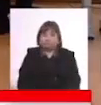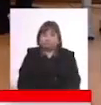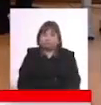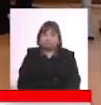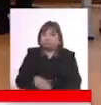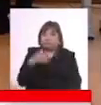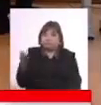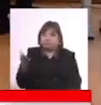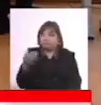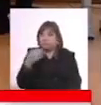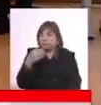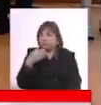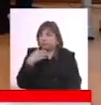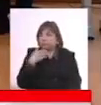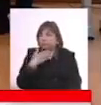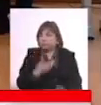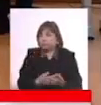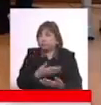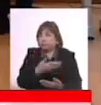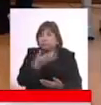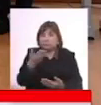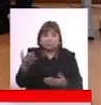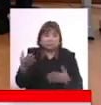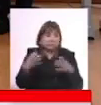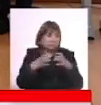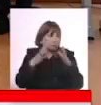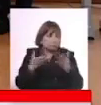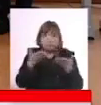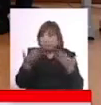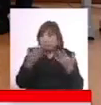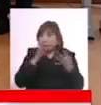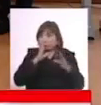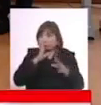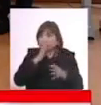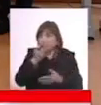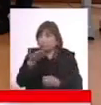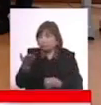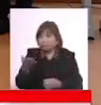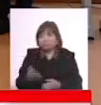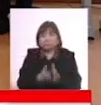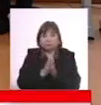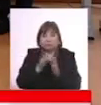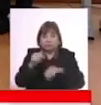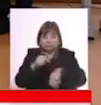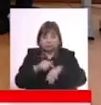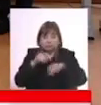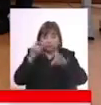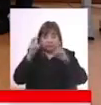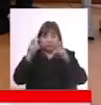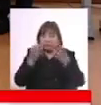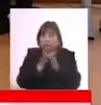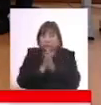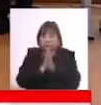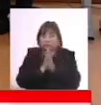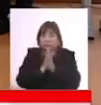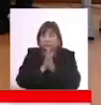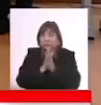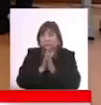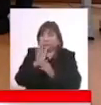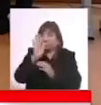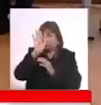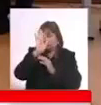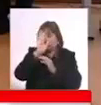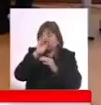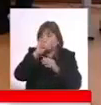Entonces, participación a los dos y si algún congresista desea hacer uso de la palabra en este tema, por favor. Al voto.